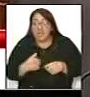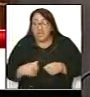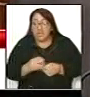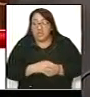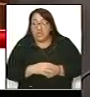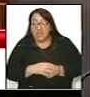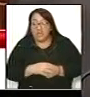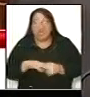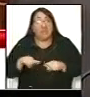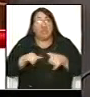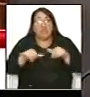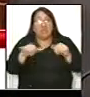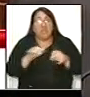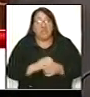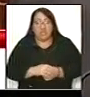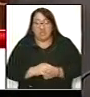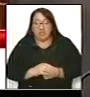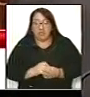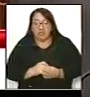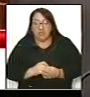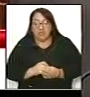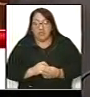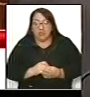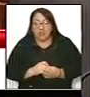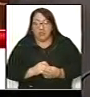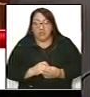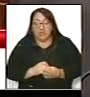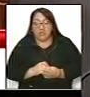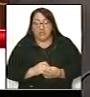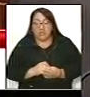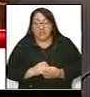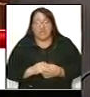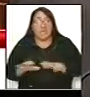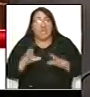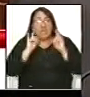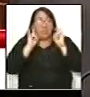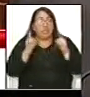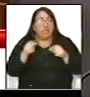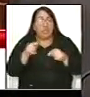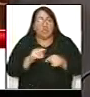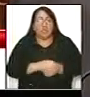República títere que hace caso omiso